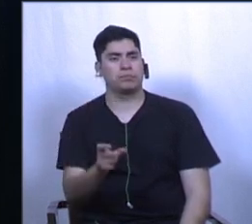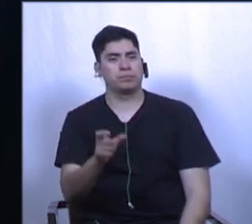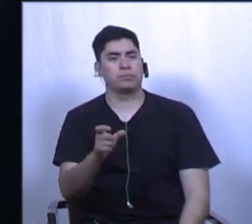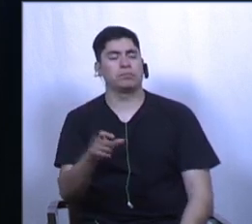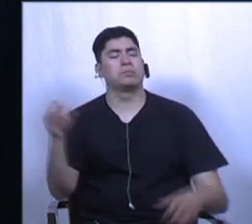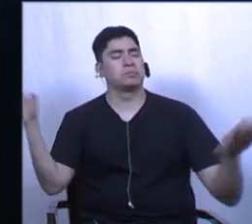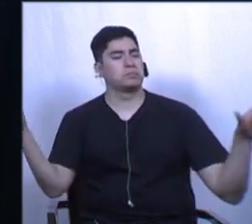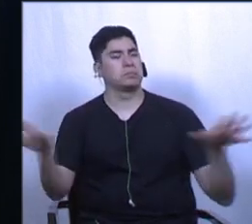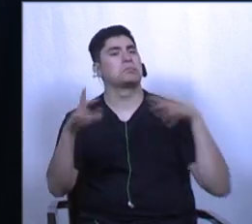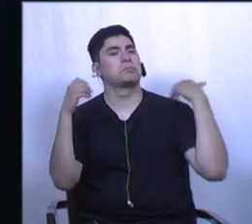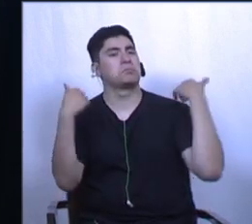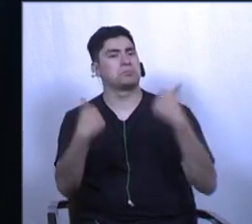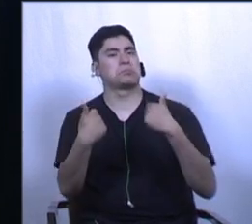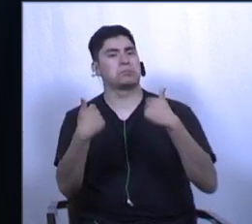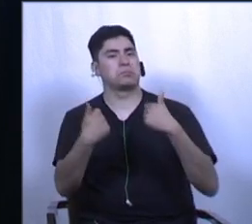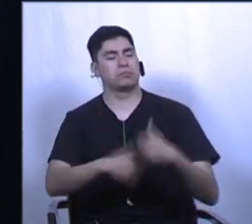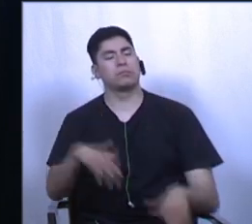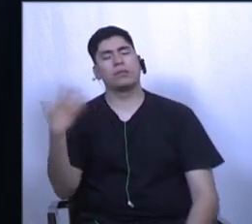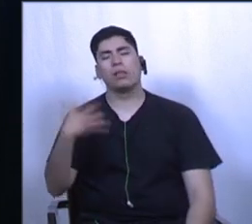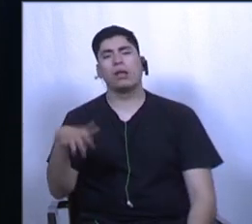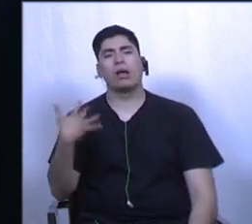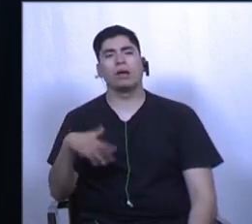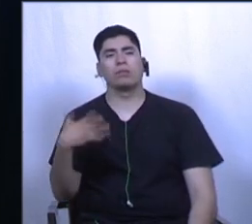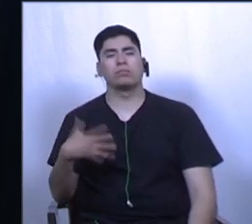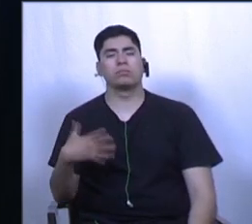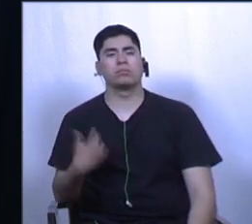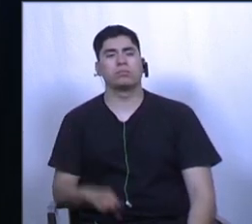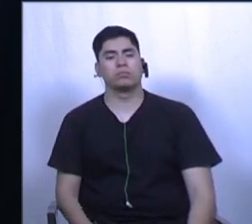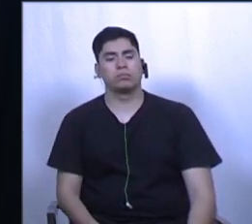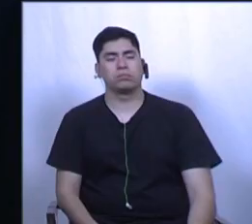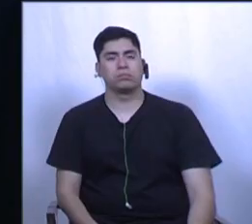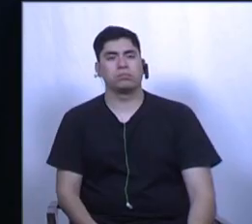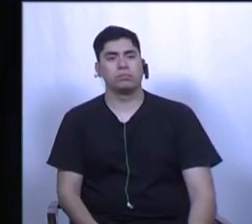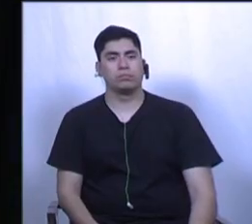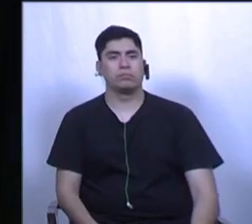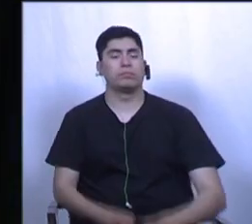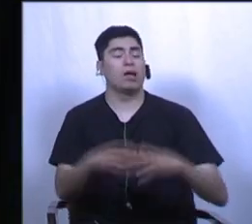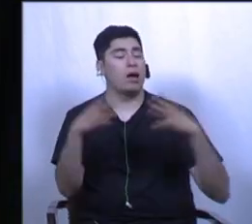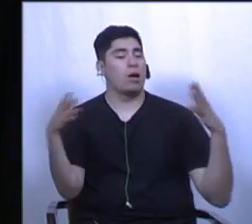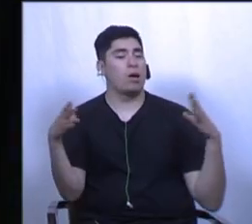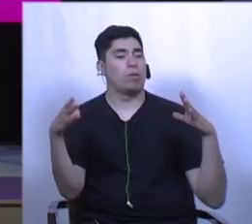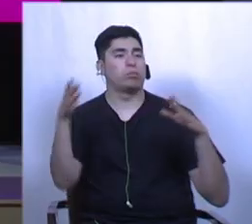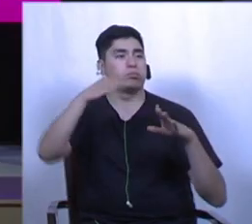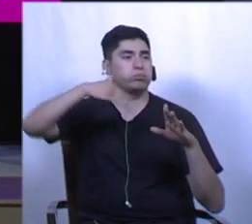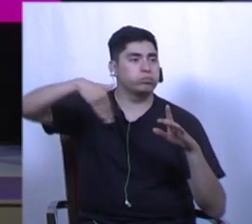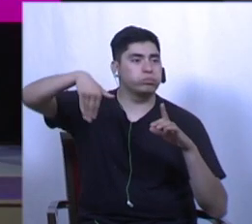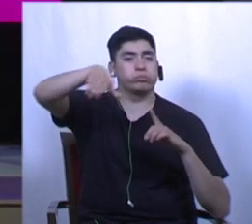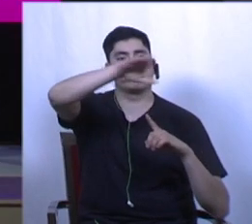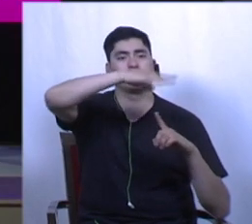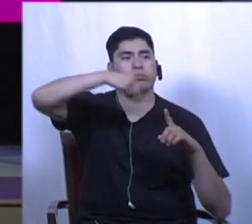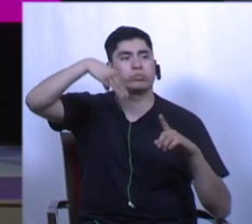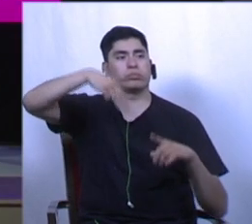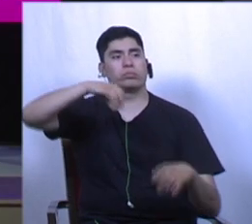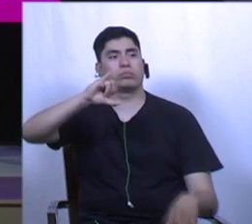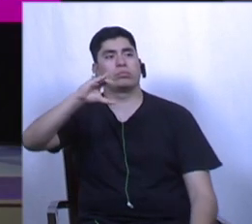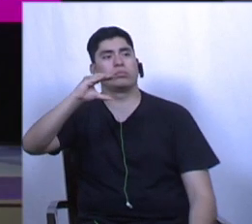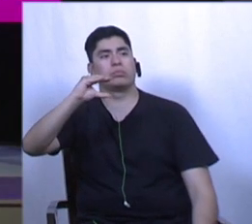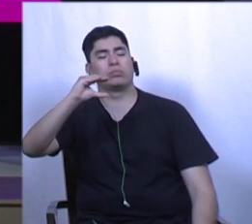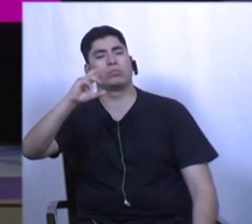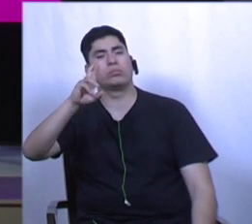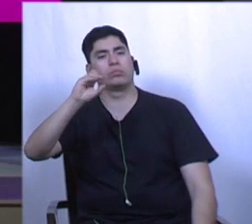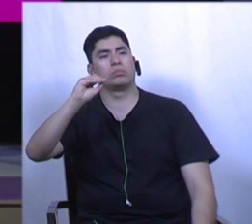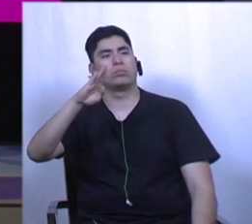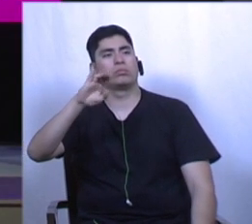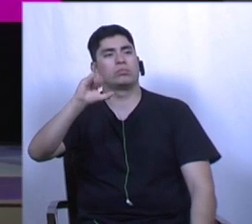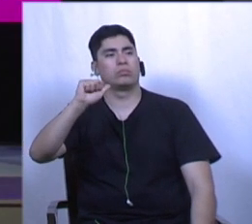por la que pensamos que es importante es porque este se vuelve un gran actor de nuestro ecosistema microbial, sino que